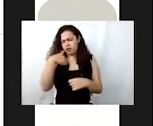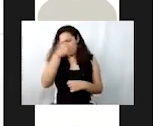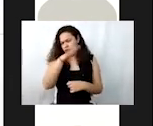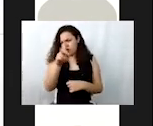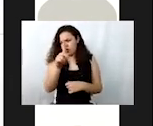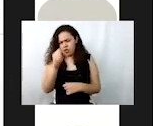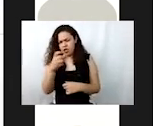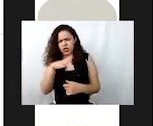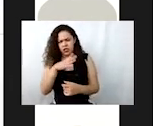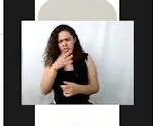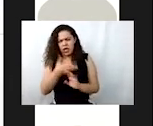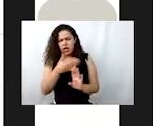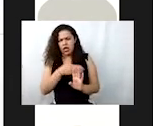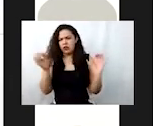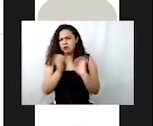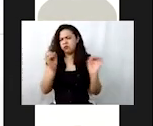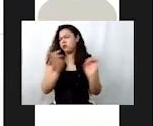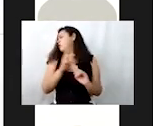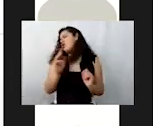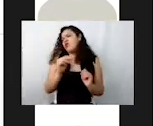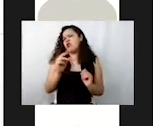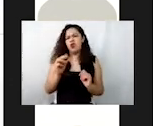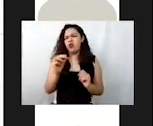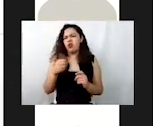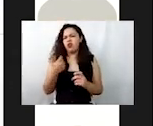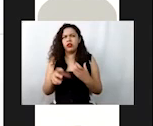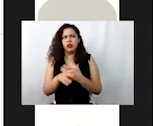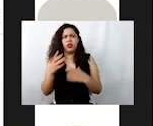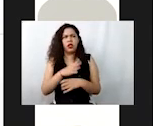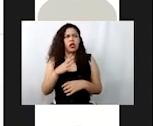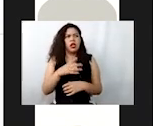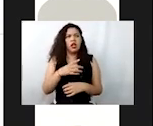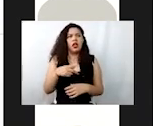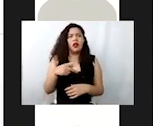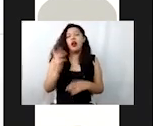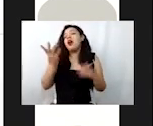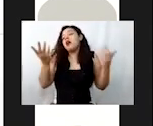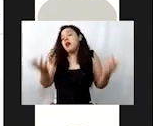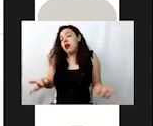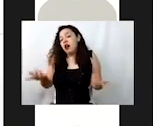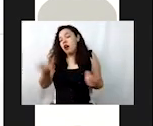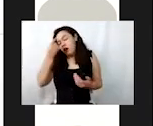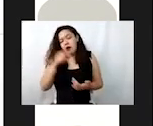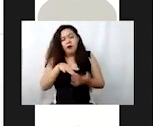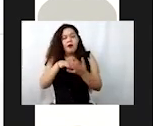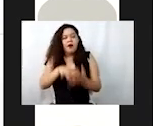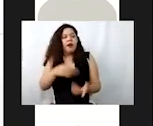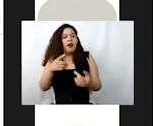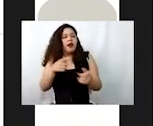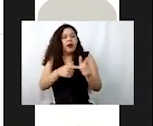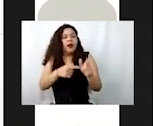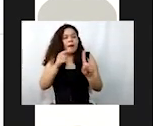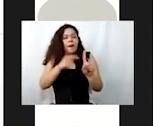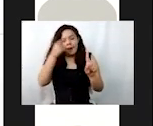han habido muchas otras, pero digamos que la contribución directa en el Informe